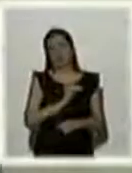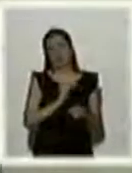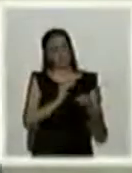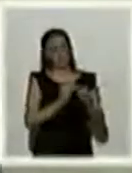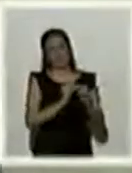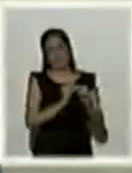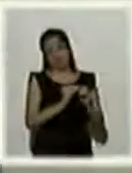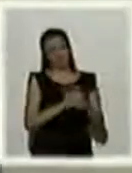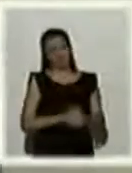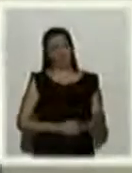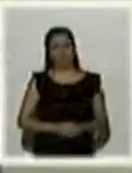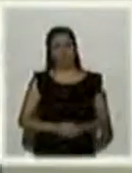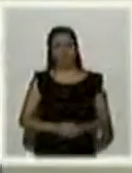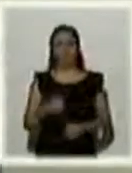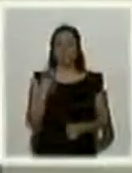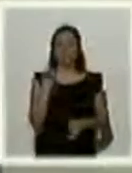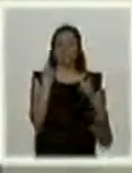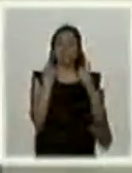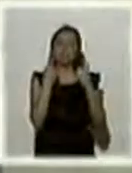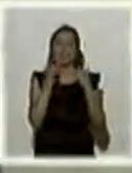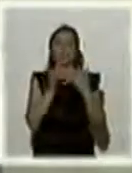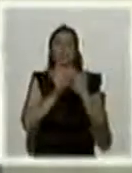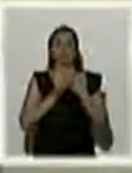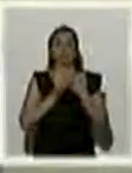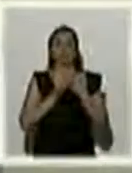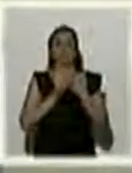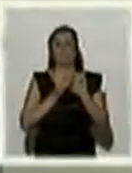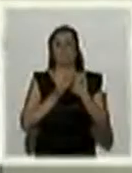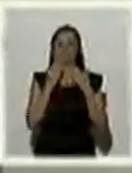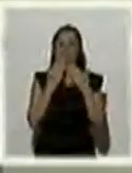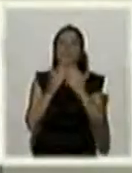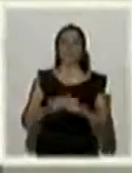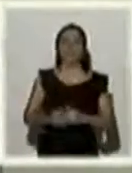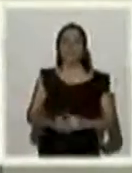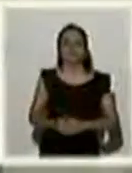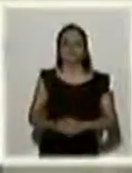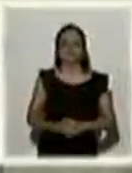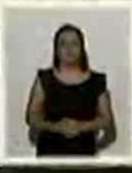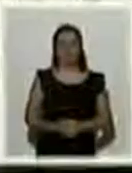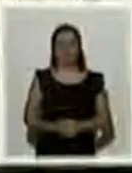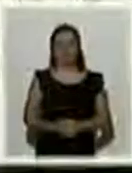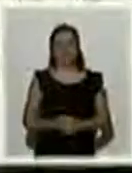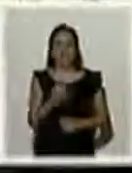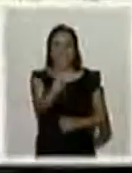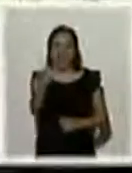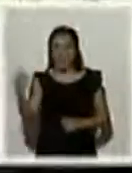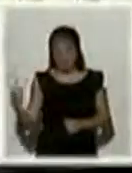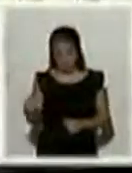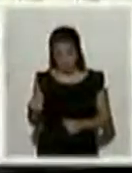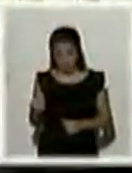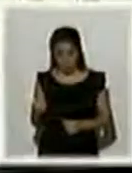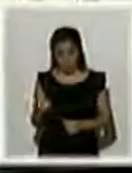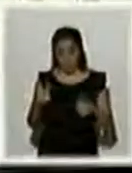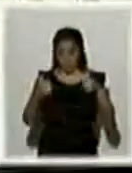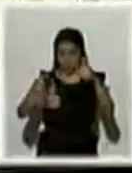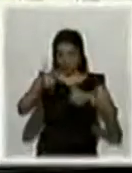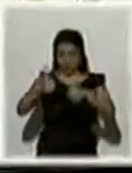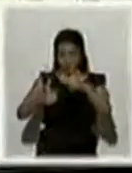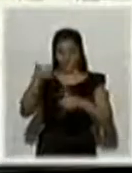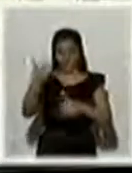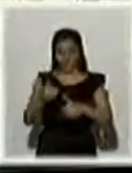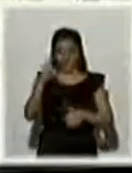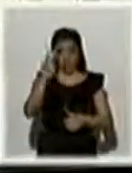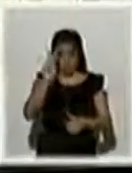necesitamos comprometernos para hacerlo así. Muchas gracias. Cada uno de los candidatos tiene 2 minutos para